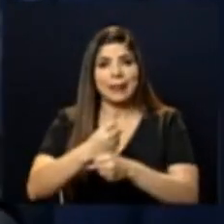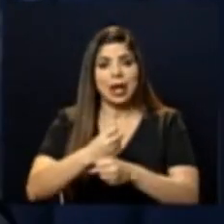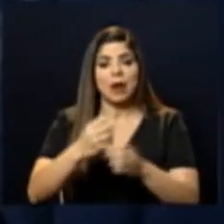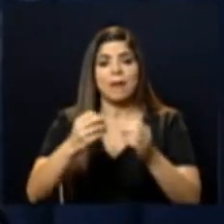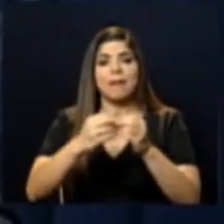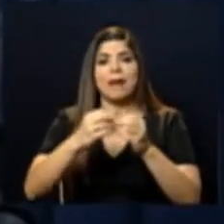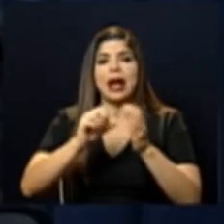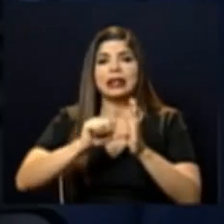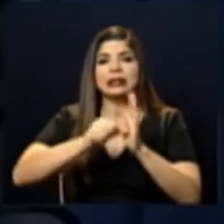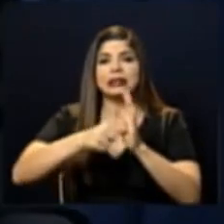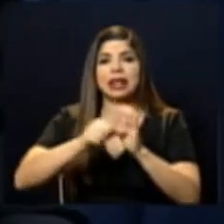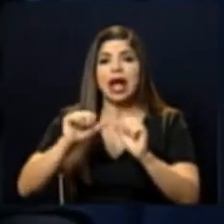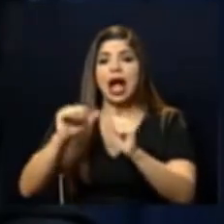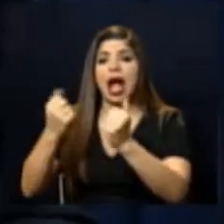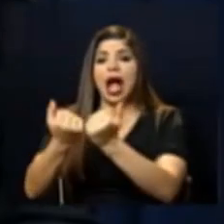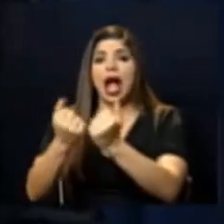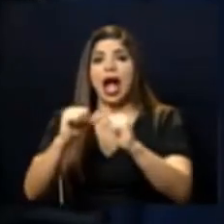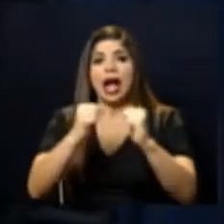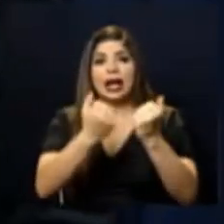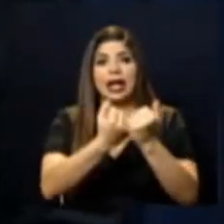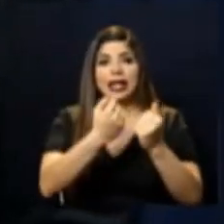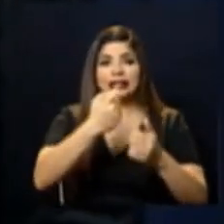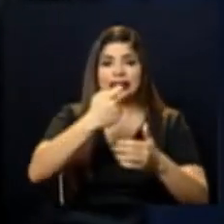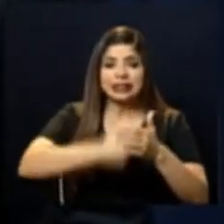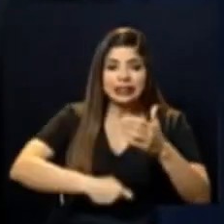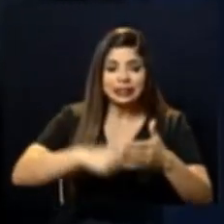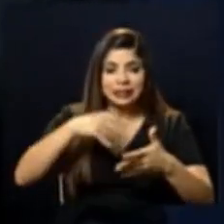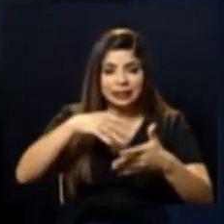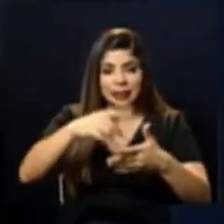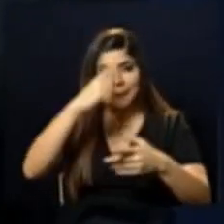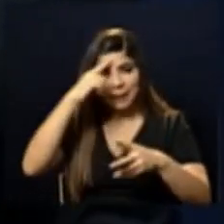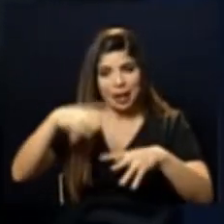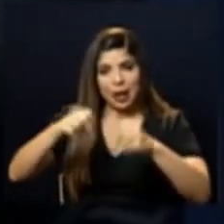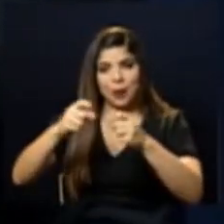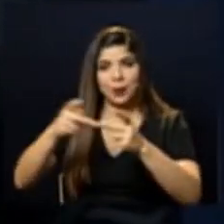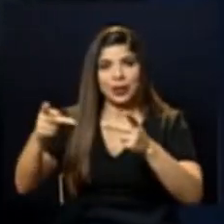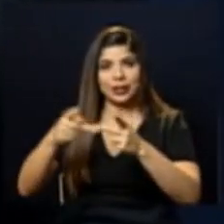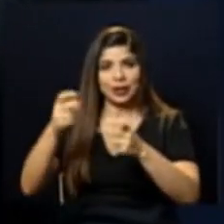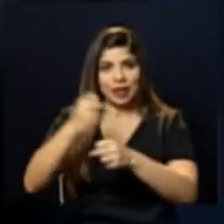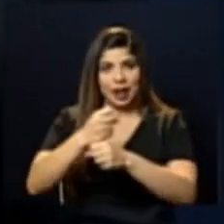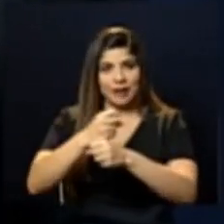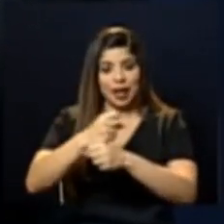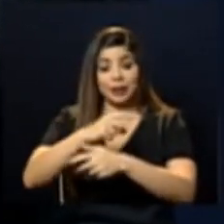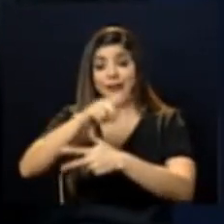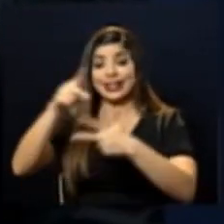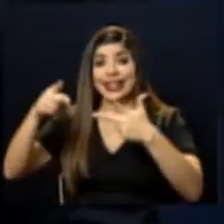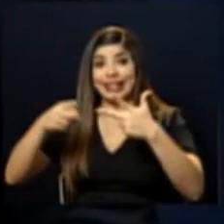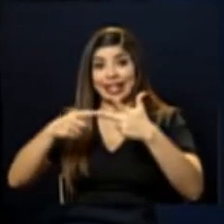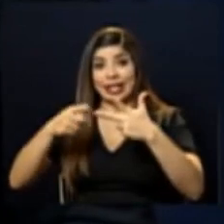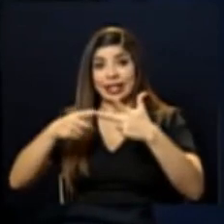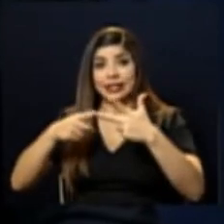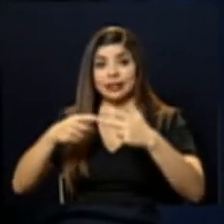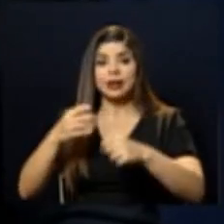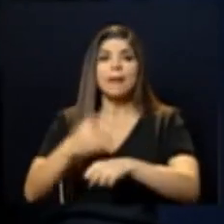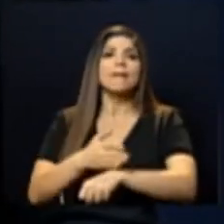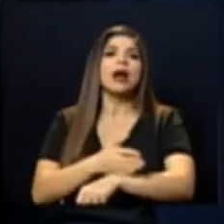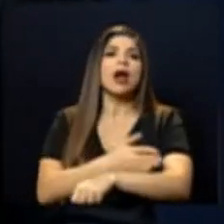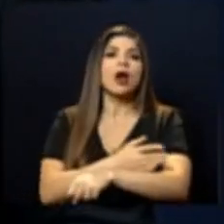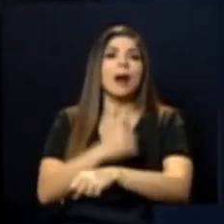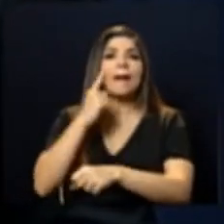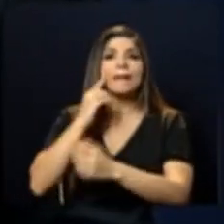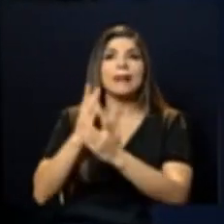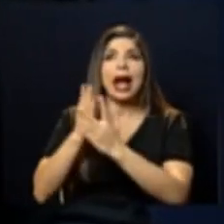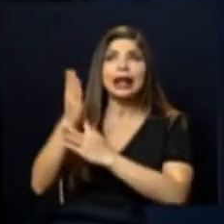énfasis en los sectores intensivos en puestos de trabajo. Tres, mejora al acceso